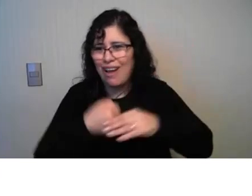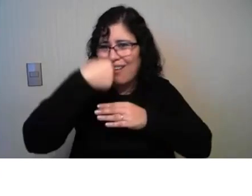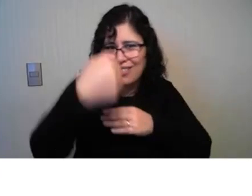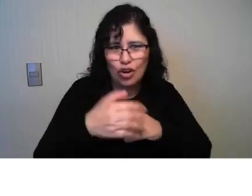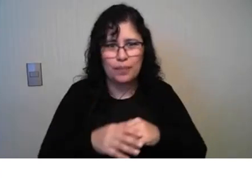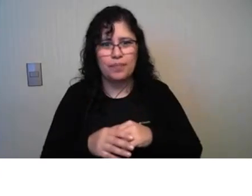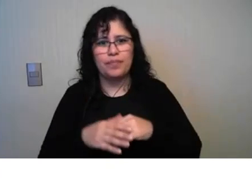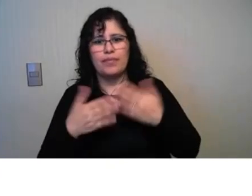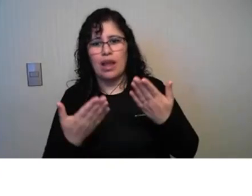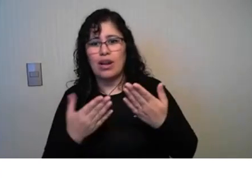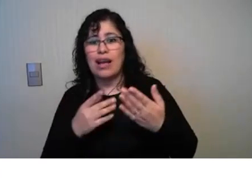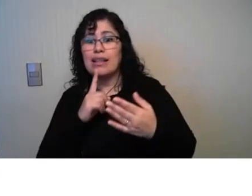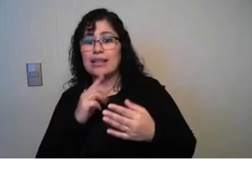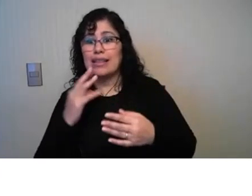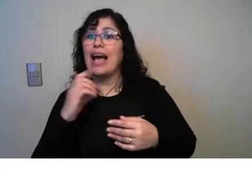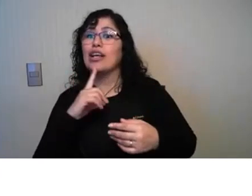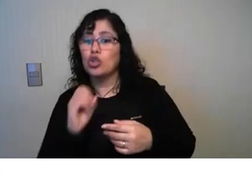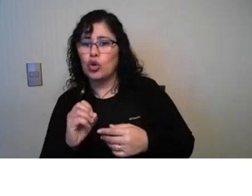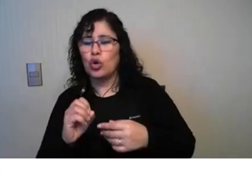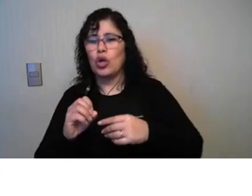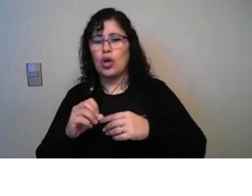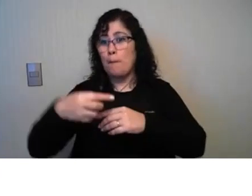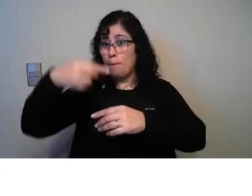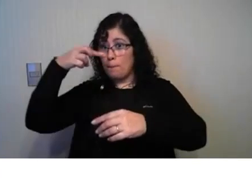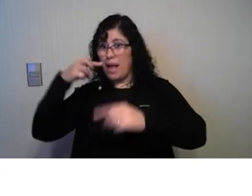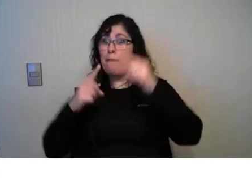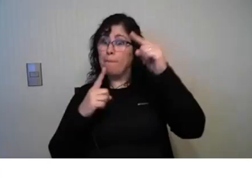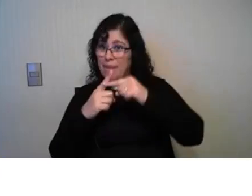tracto espinocerebeloso posterior.